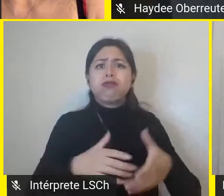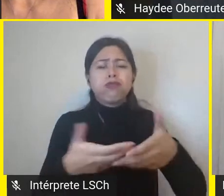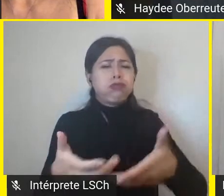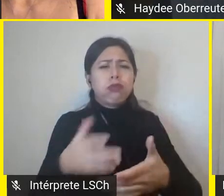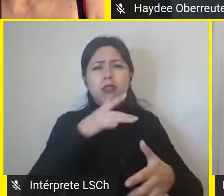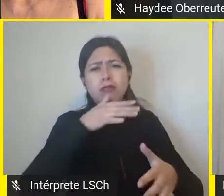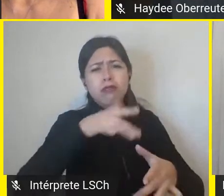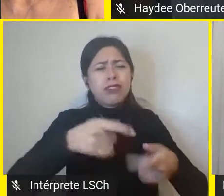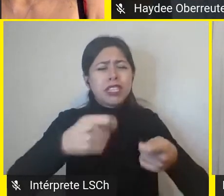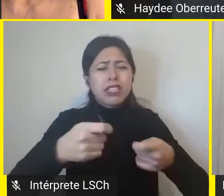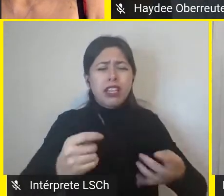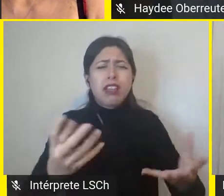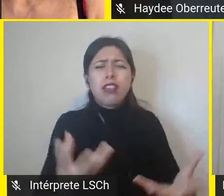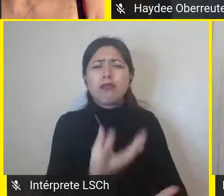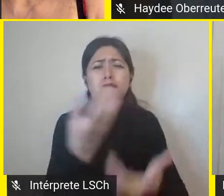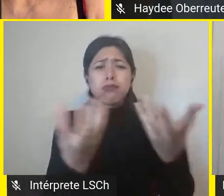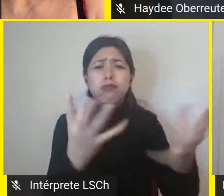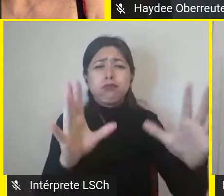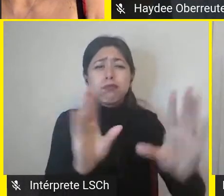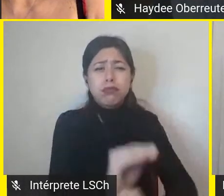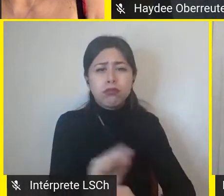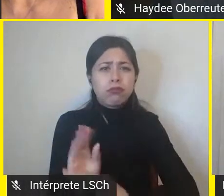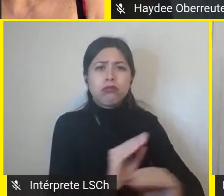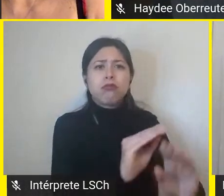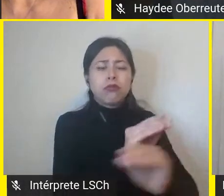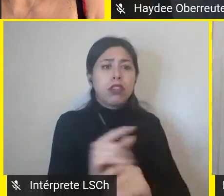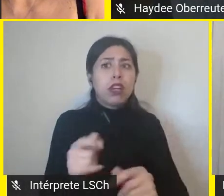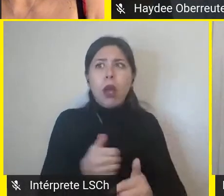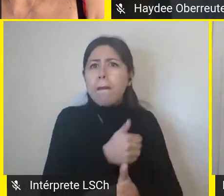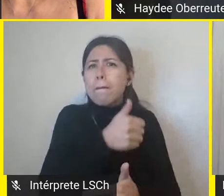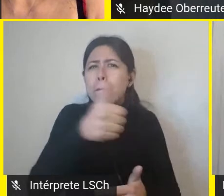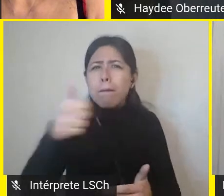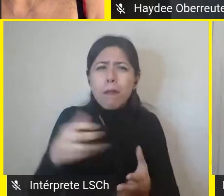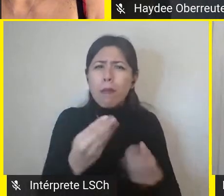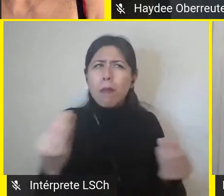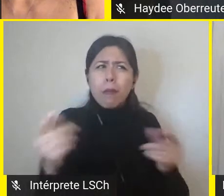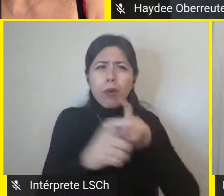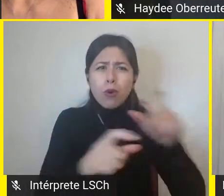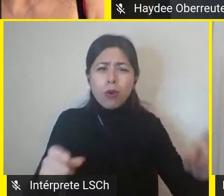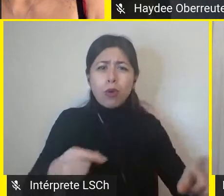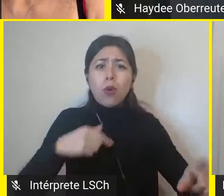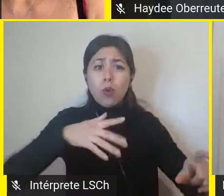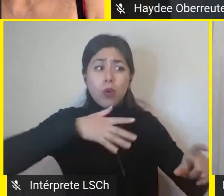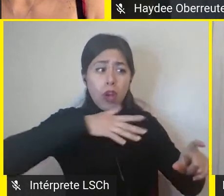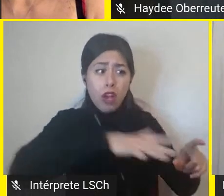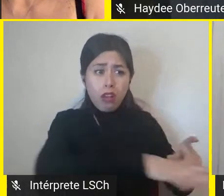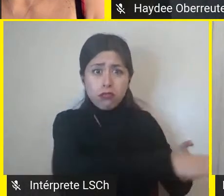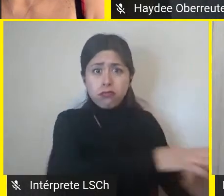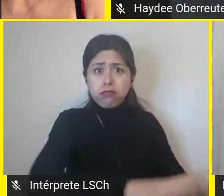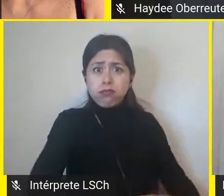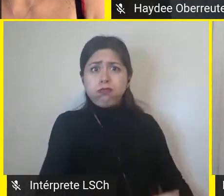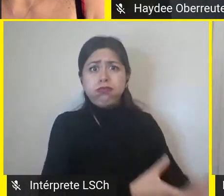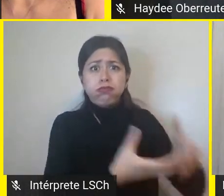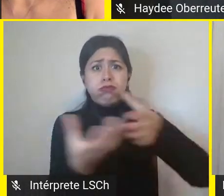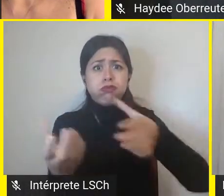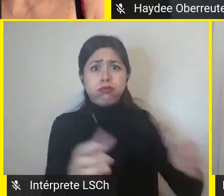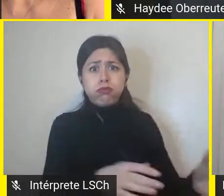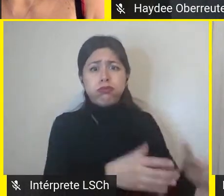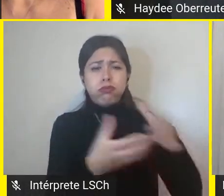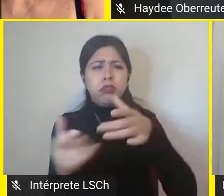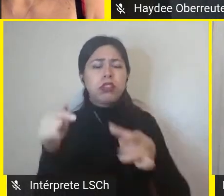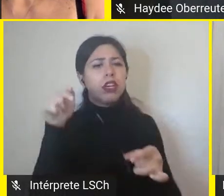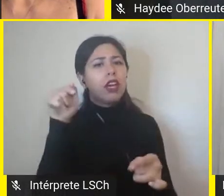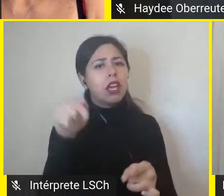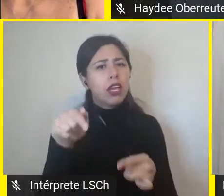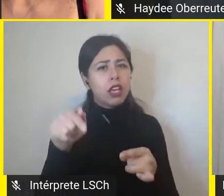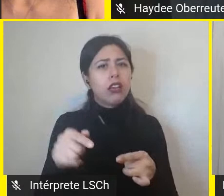único, eran muchos cabros apagando incendios. Y todo embarrado, sacando agua de un riachuelo. ese evento me trasladó a lo que ocurrió